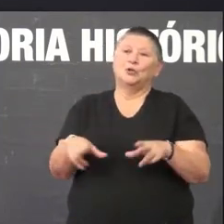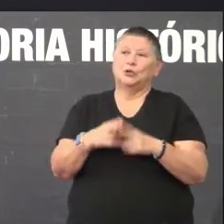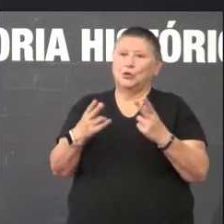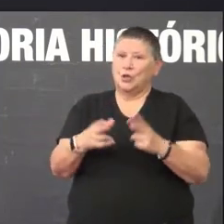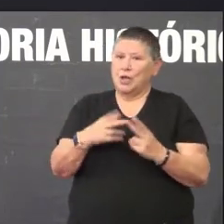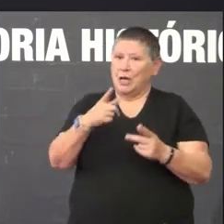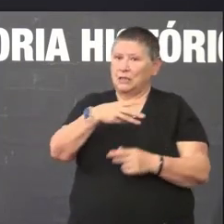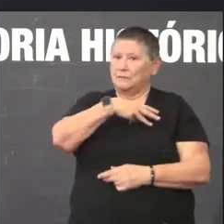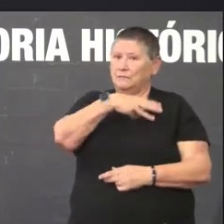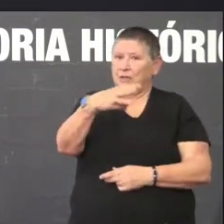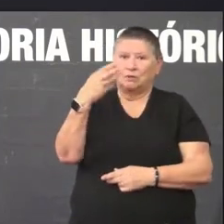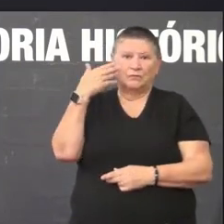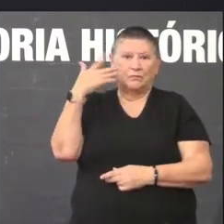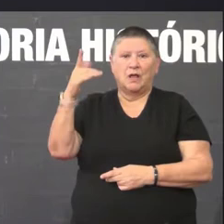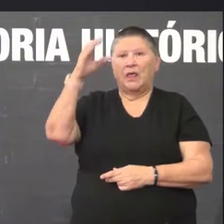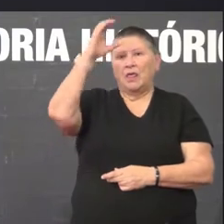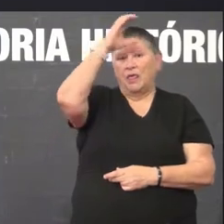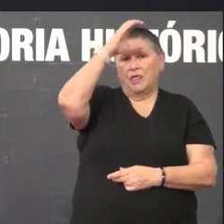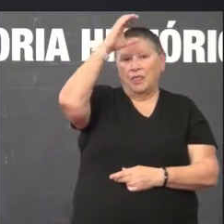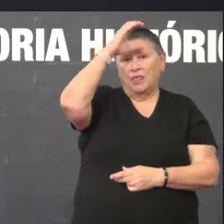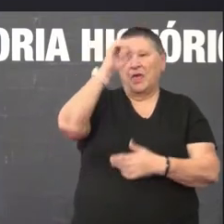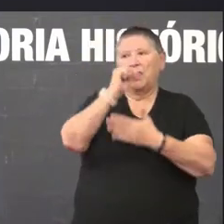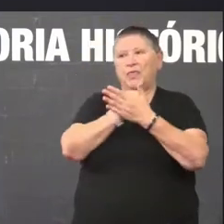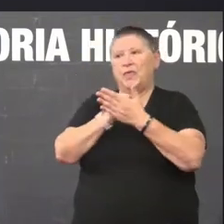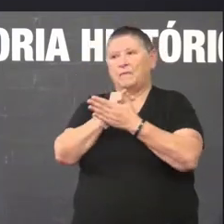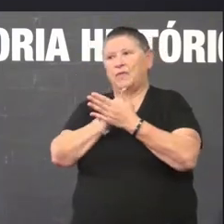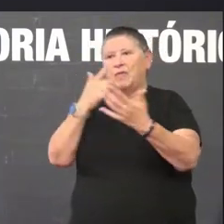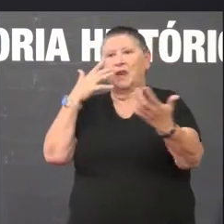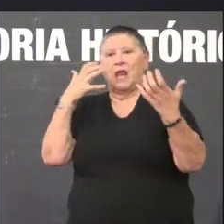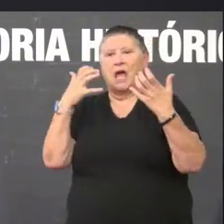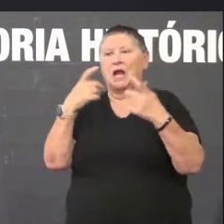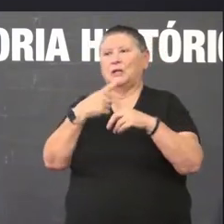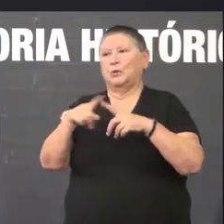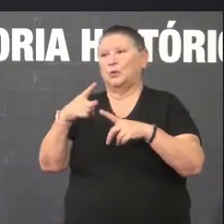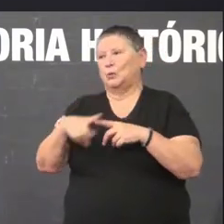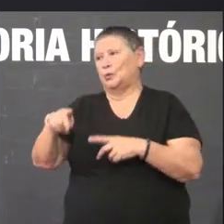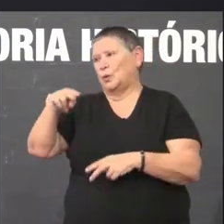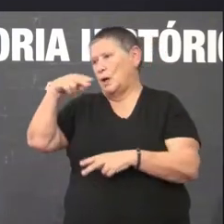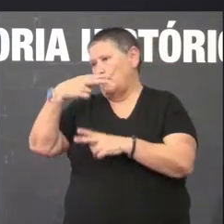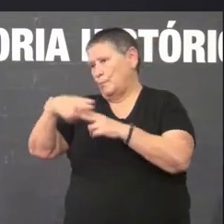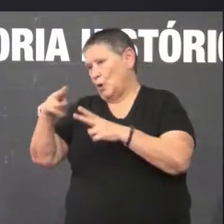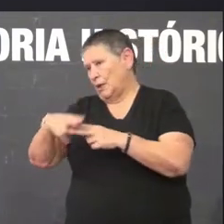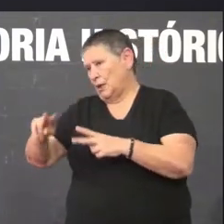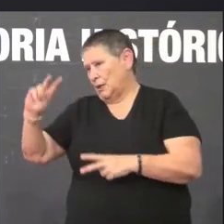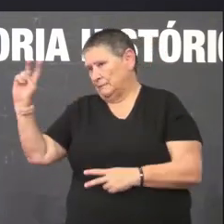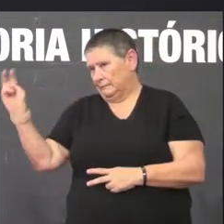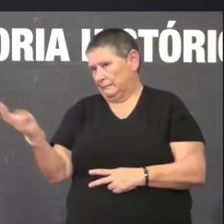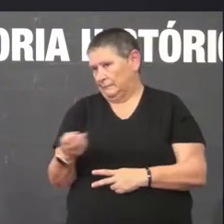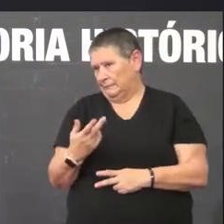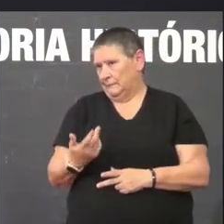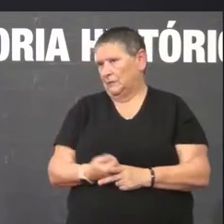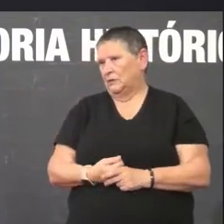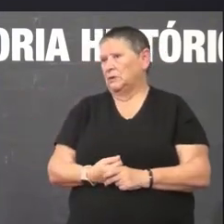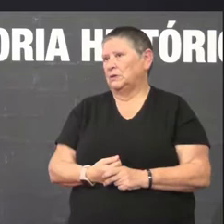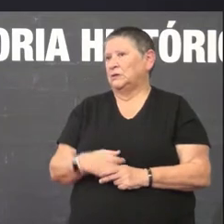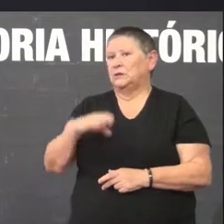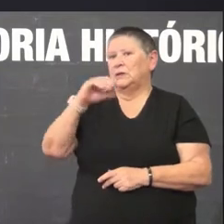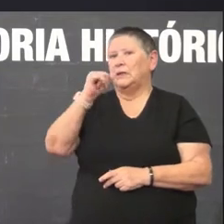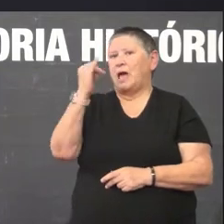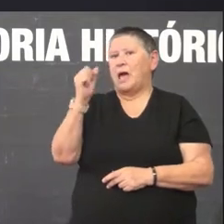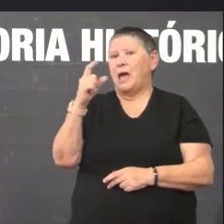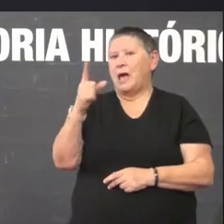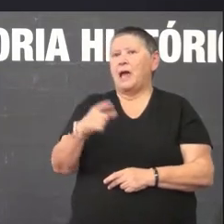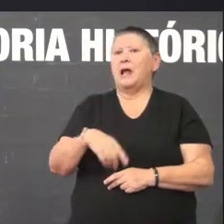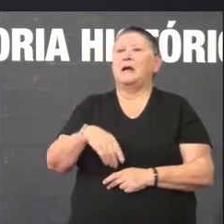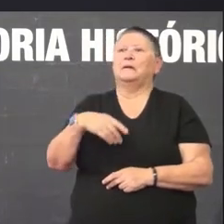Masones ilustres na ciencia, na medicina, na arte, na cultura, na política, na milicia. Cajal, Sorolla, Blasco